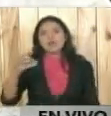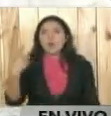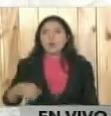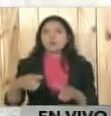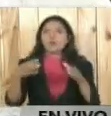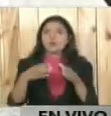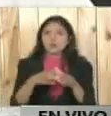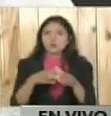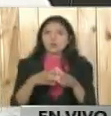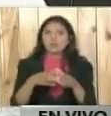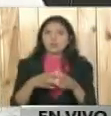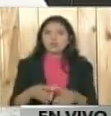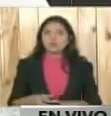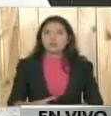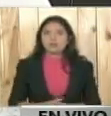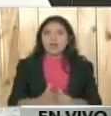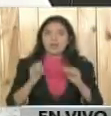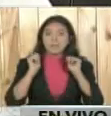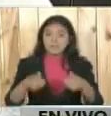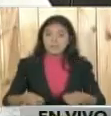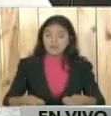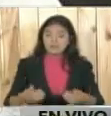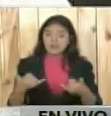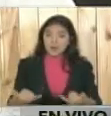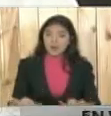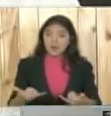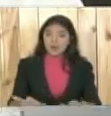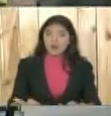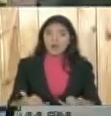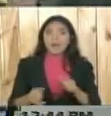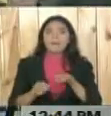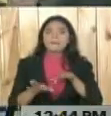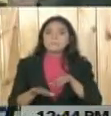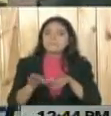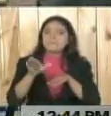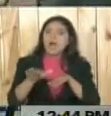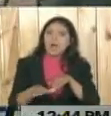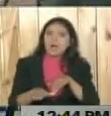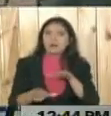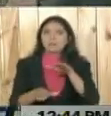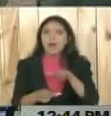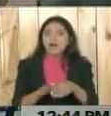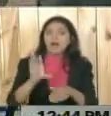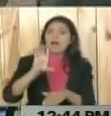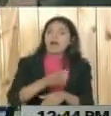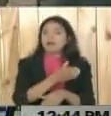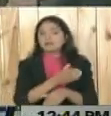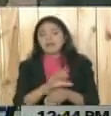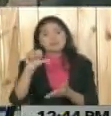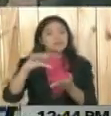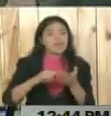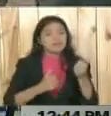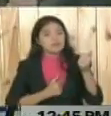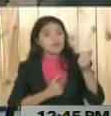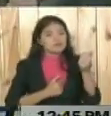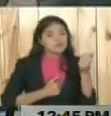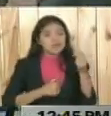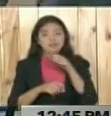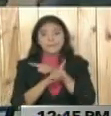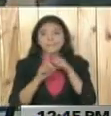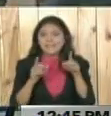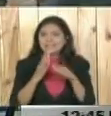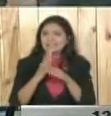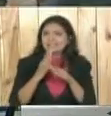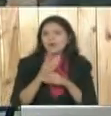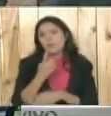Orquesta Panamericana. Allí comienza a dar sus primeros pasos como cantante de salsa, pero un problema con